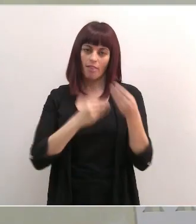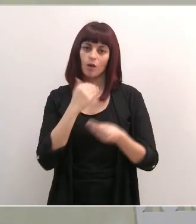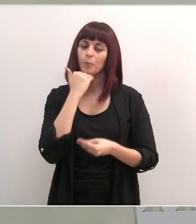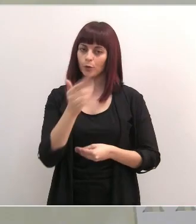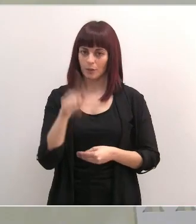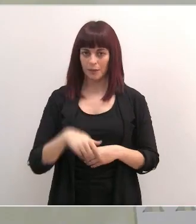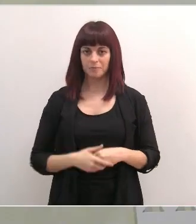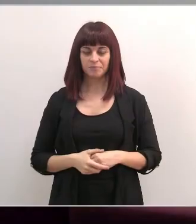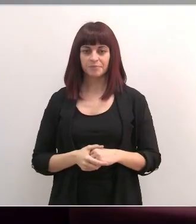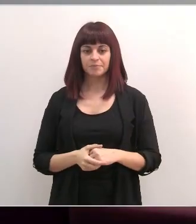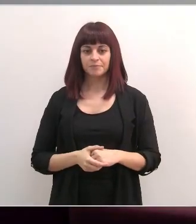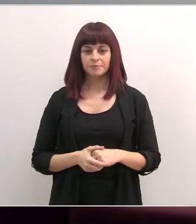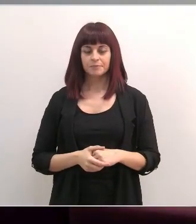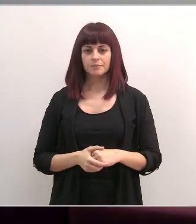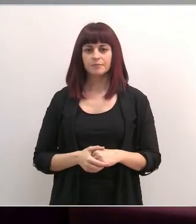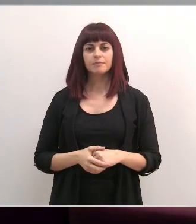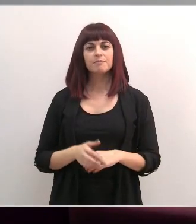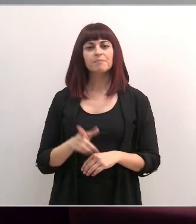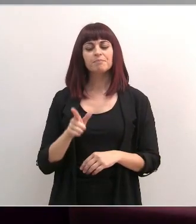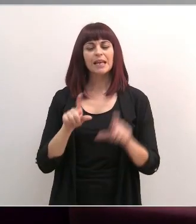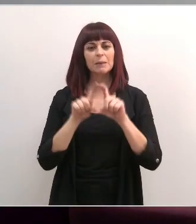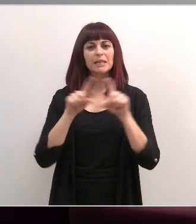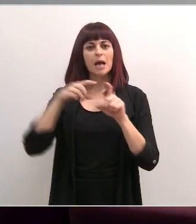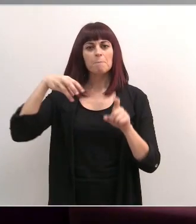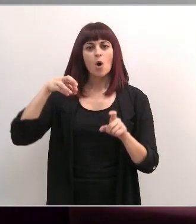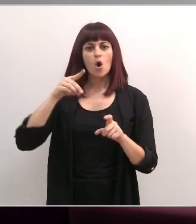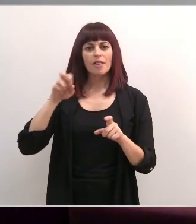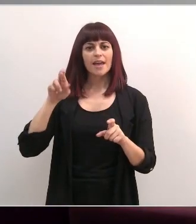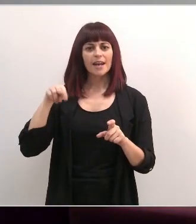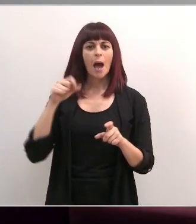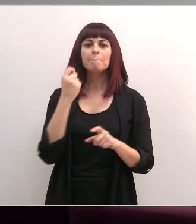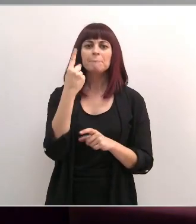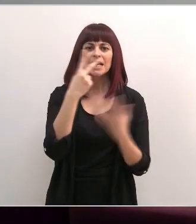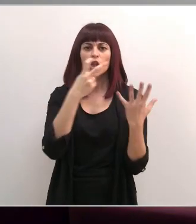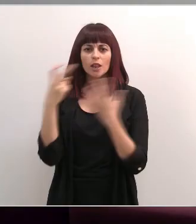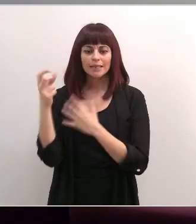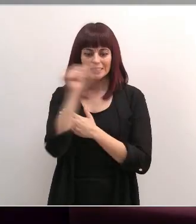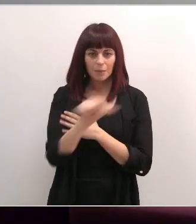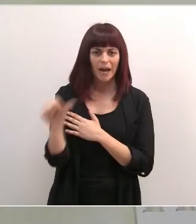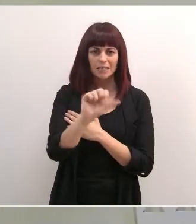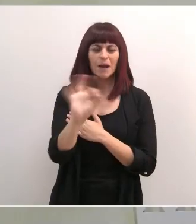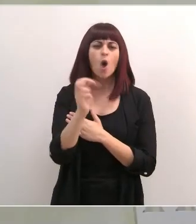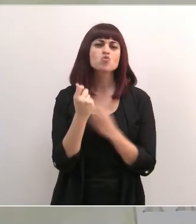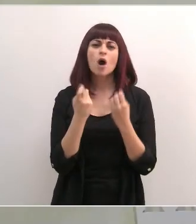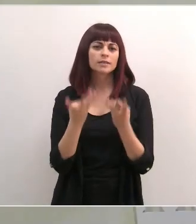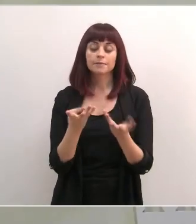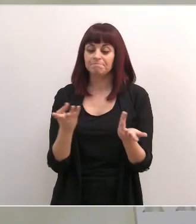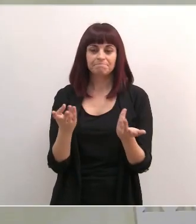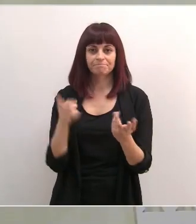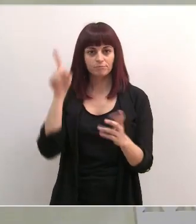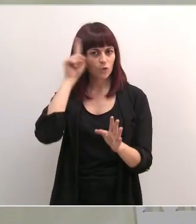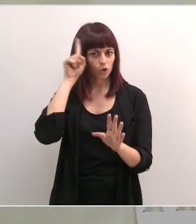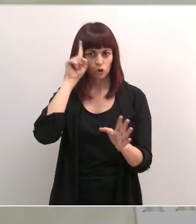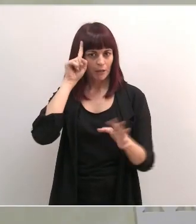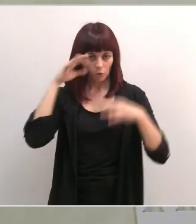¿no? ¿De Moderna van a seguir llegando 1.200 a la región cada semana o no? No lo sé, hasta ahora no tenemos